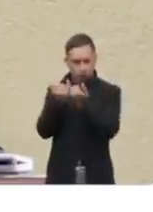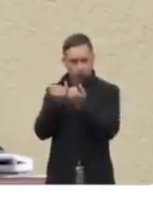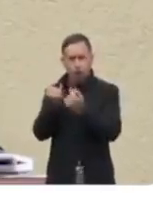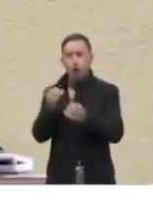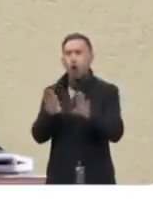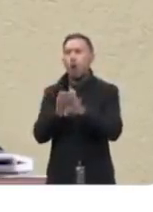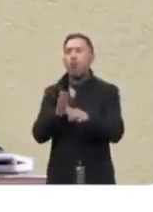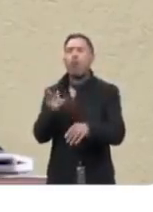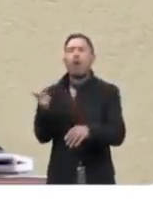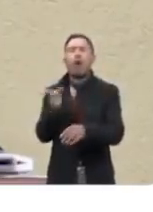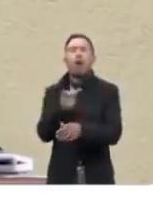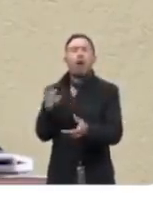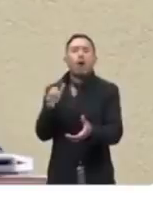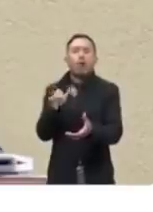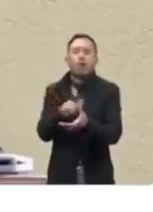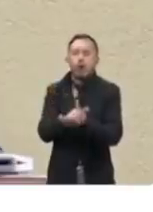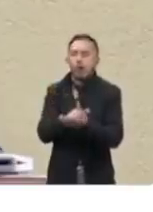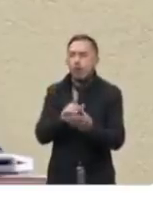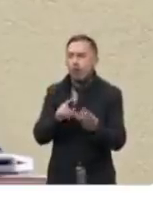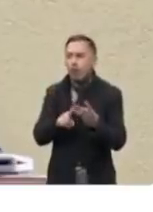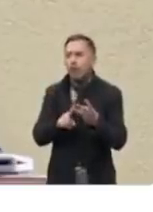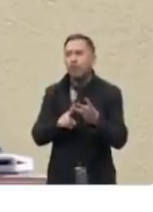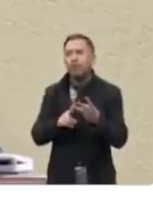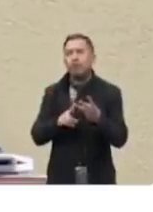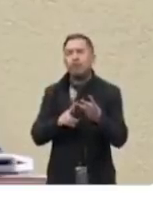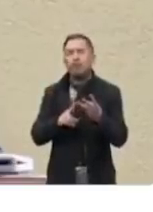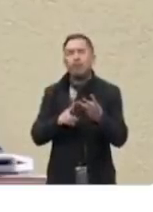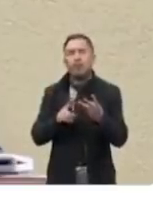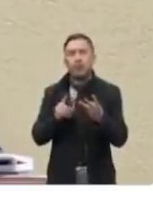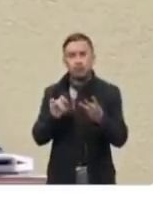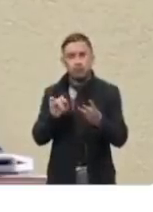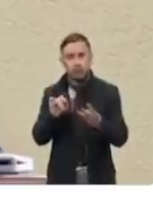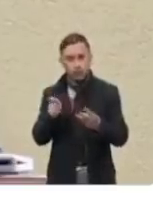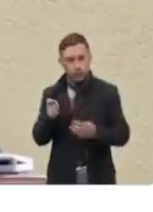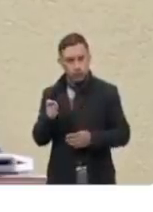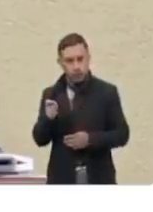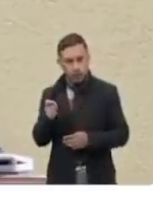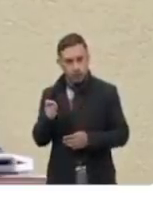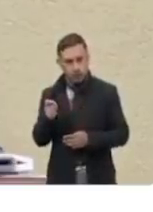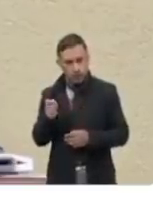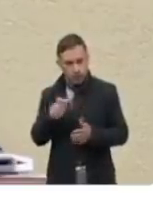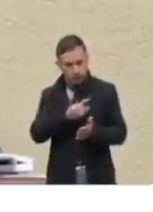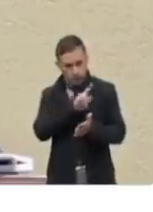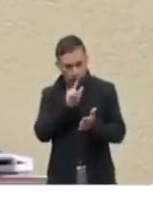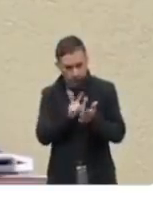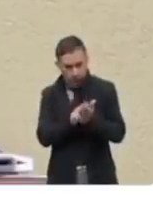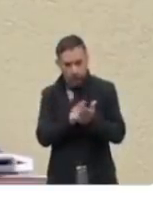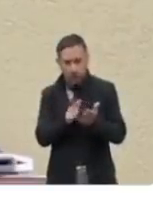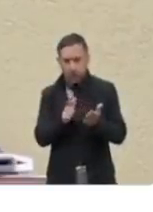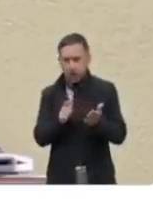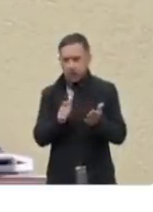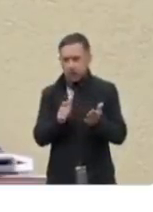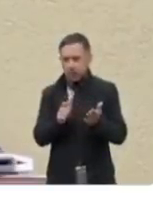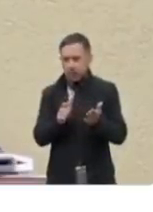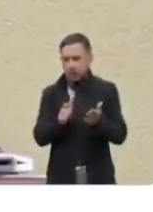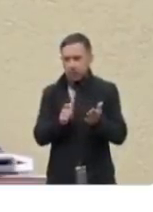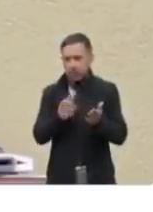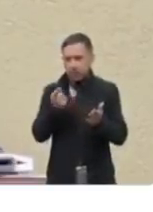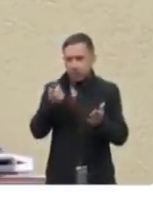se ha hablado de los de si hay o no un deber jurídico moral o religioso